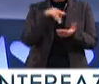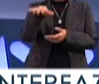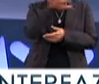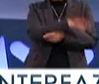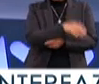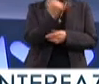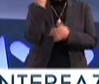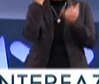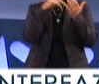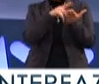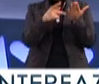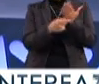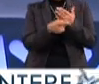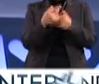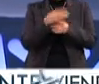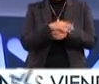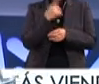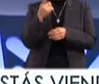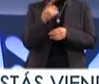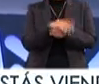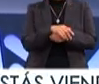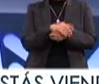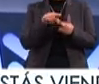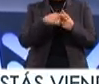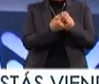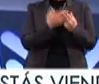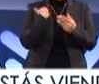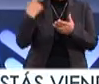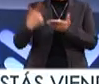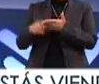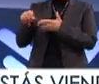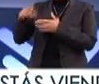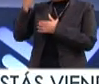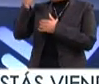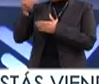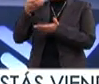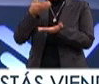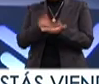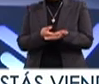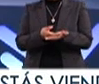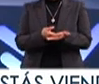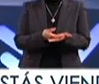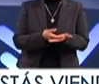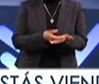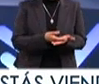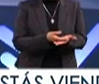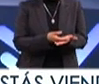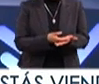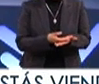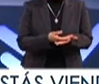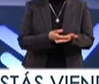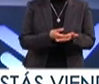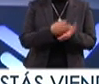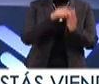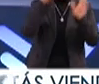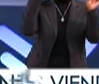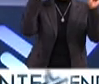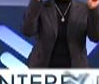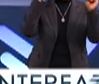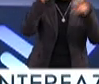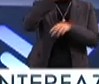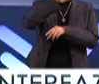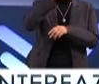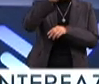esta iniciativa, precisamente porque esta iniciativa nace en el seno de la ONU, que es la Agenda 2030 de Desarrollo